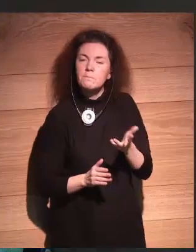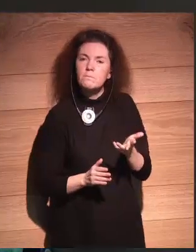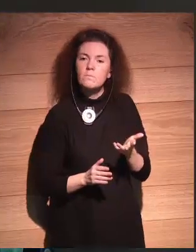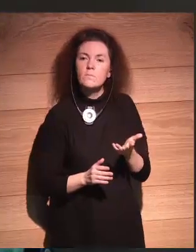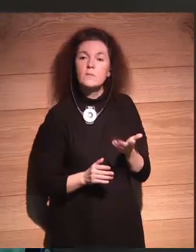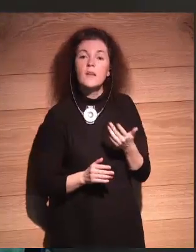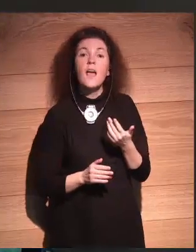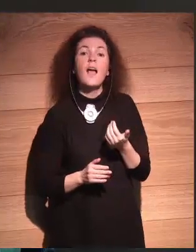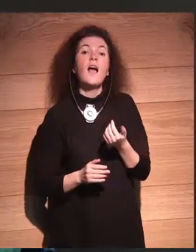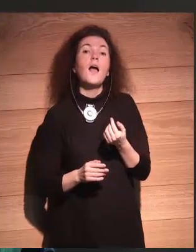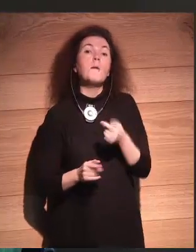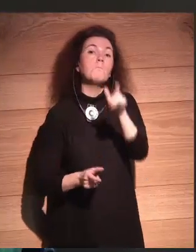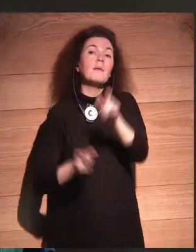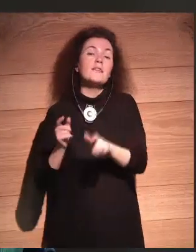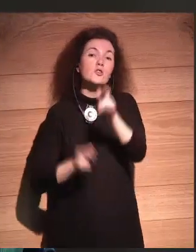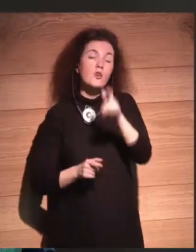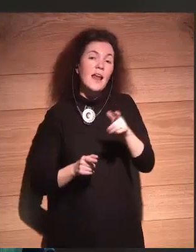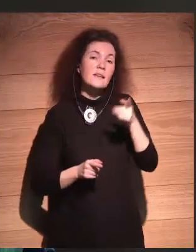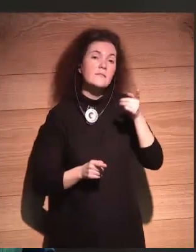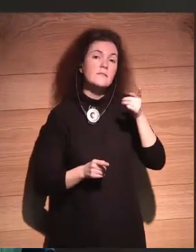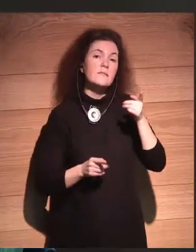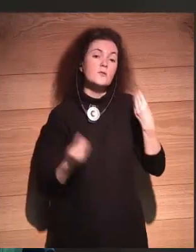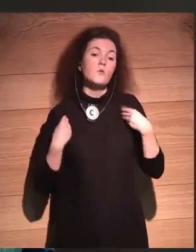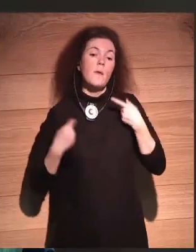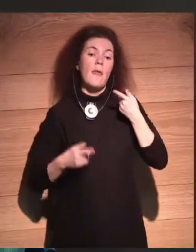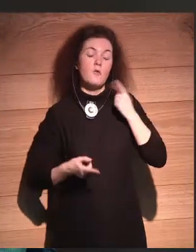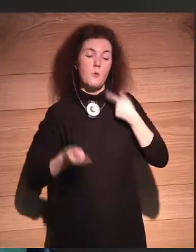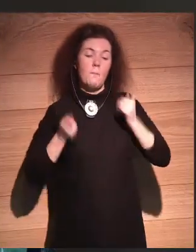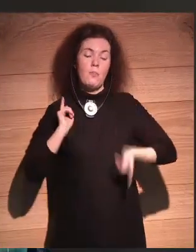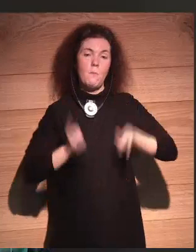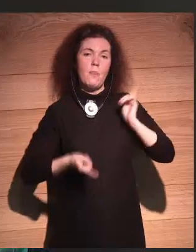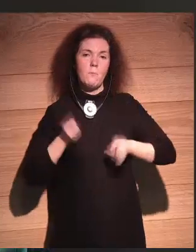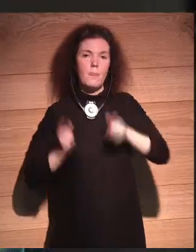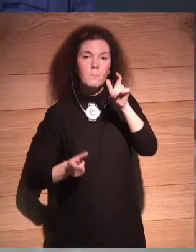que hay cada vez menos personas que dirigen su propia vida.